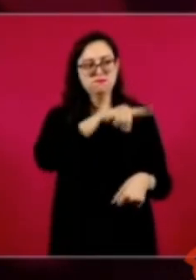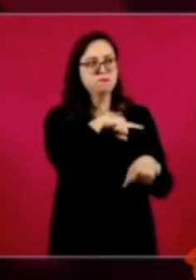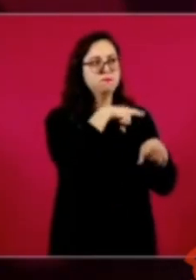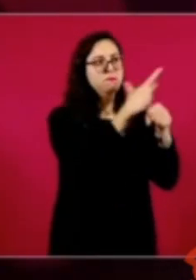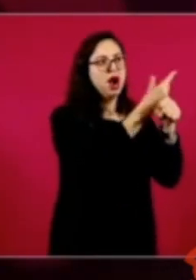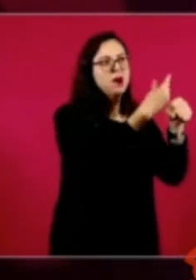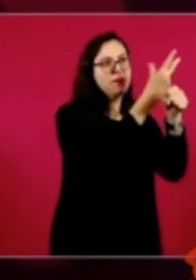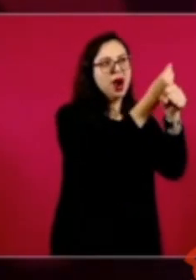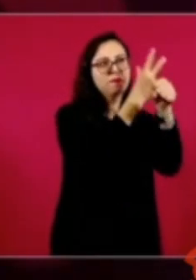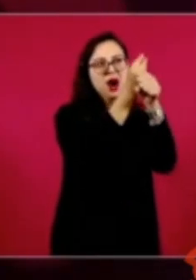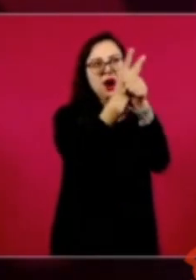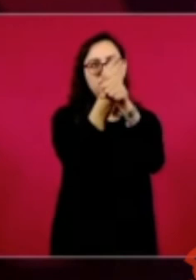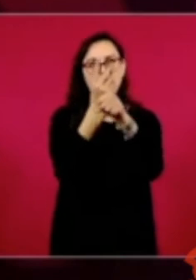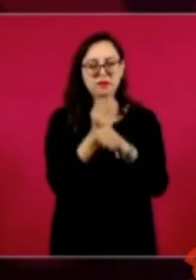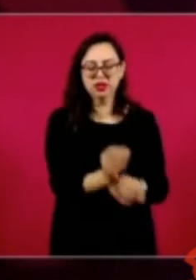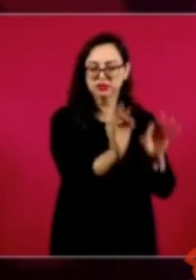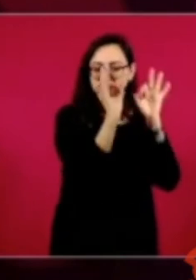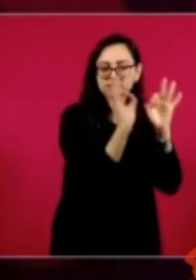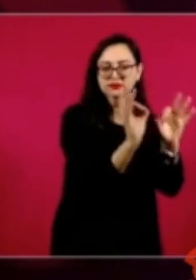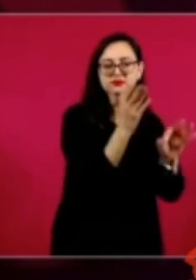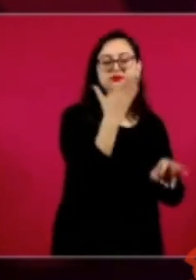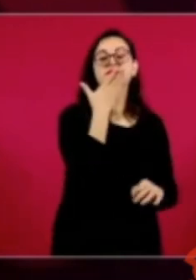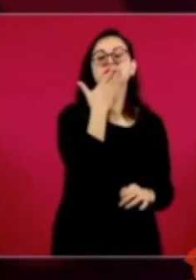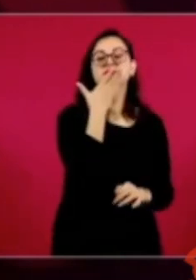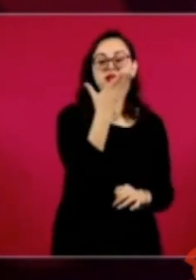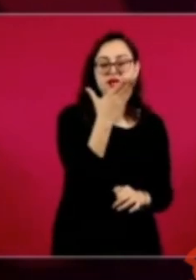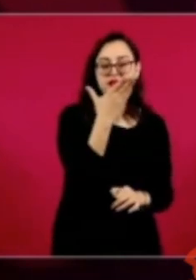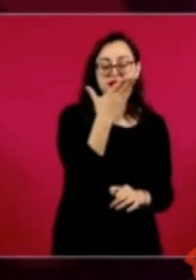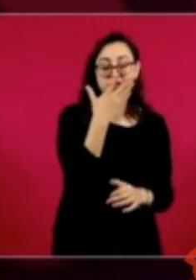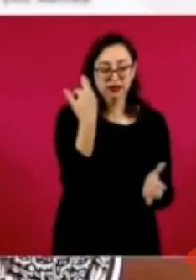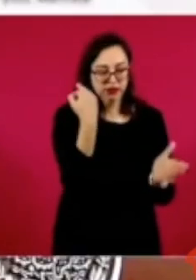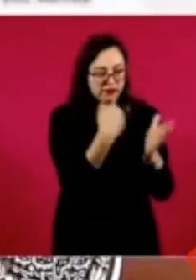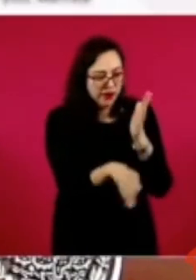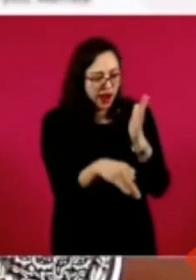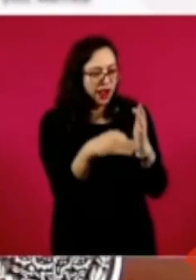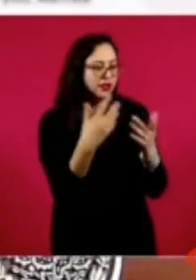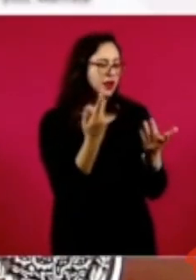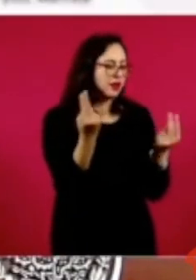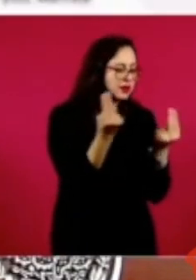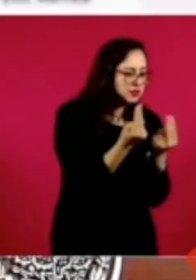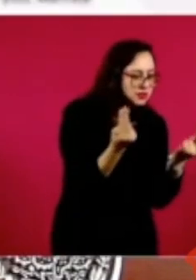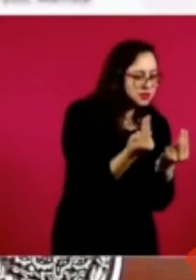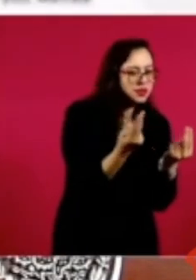salud. Ellos van a decidir qué hace falta